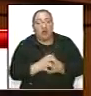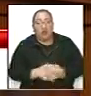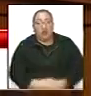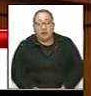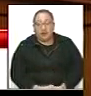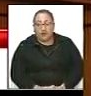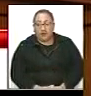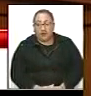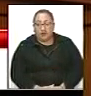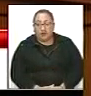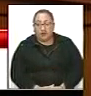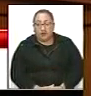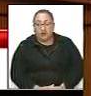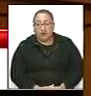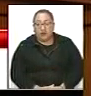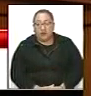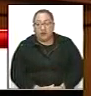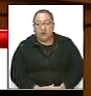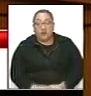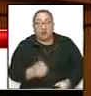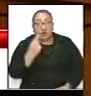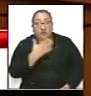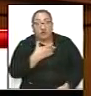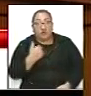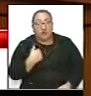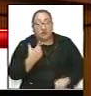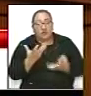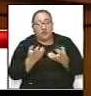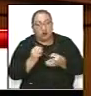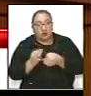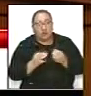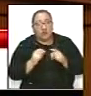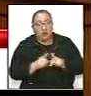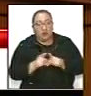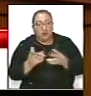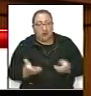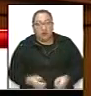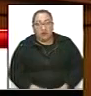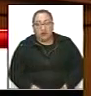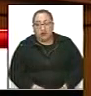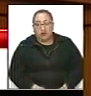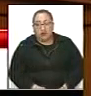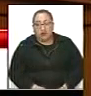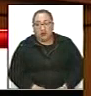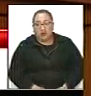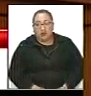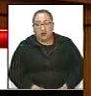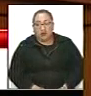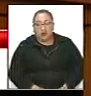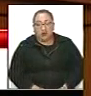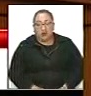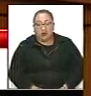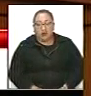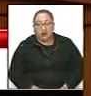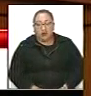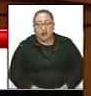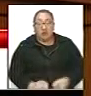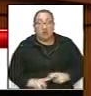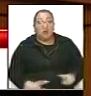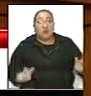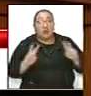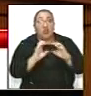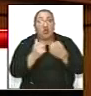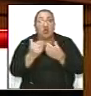problemática. Señor presidente, deseo destacar también los valiosos aportes del Congreso de la República en